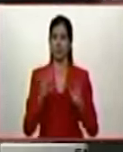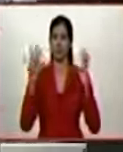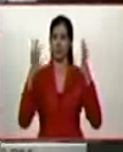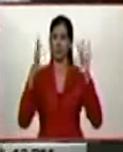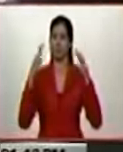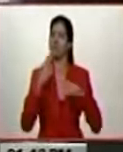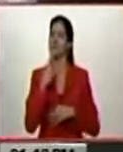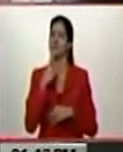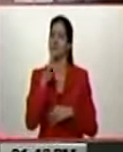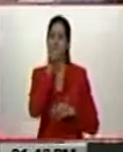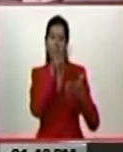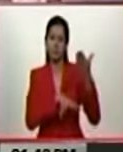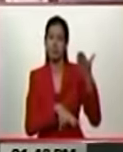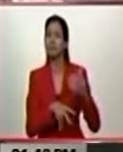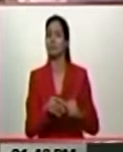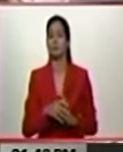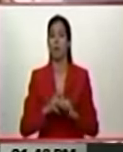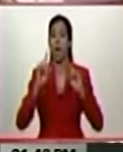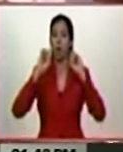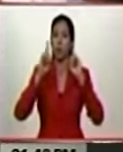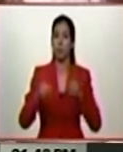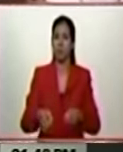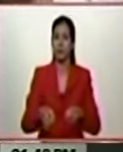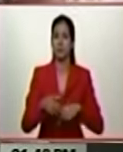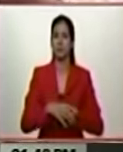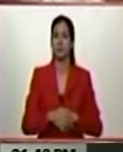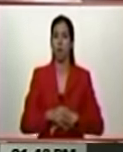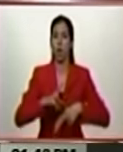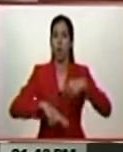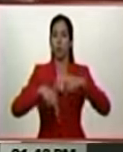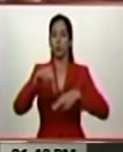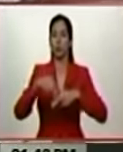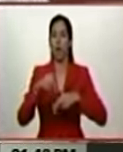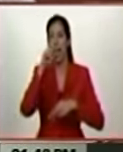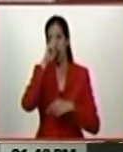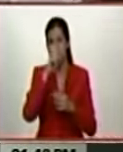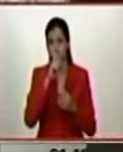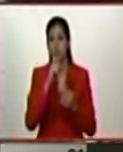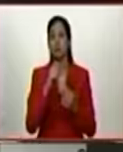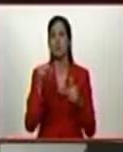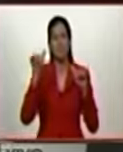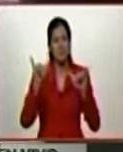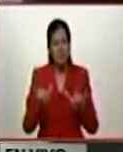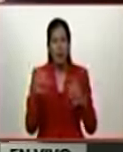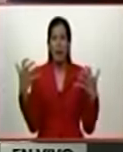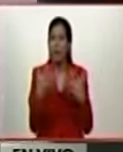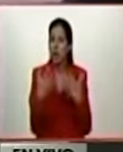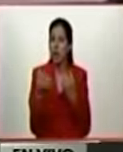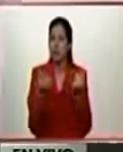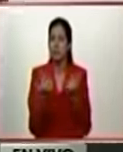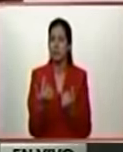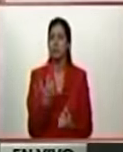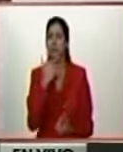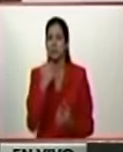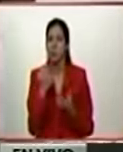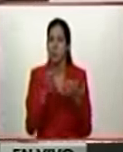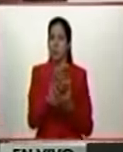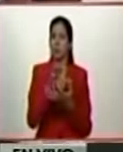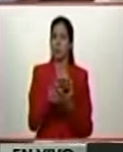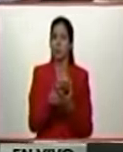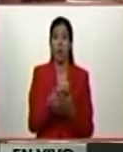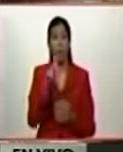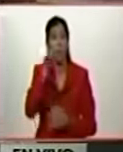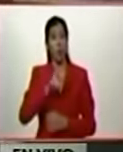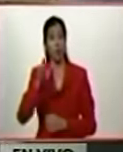que nos dice: autopista construida en el año de la guerra económica, que no detuvo al